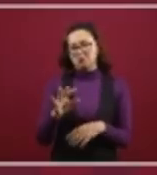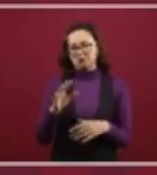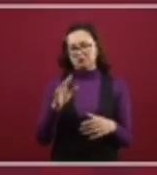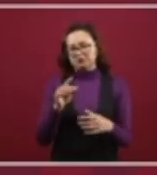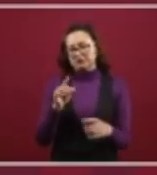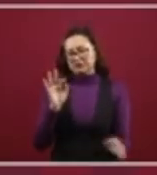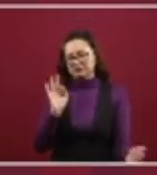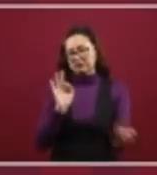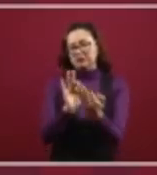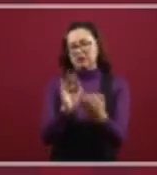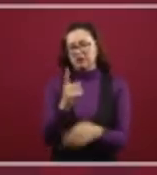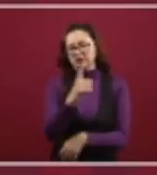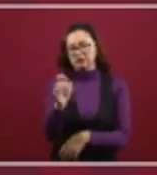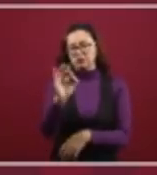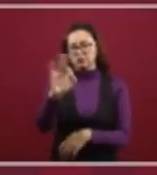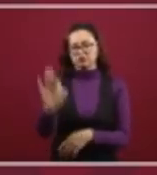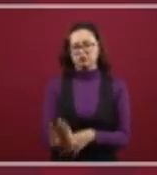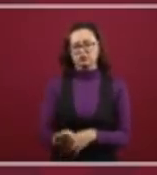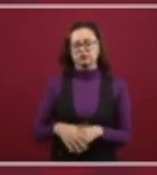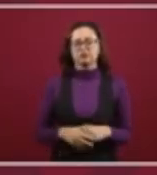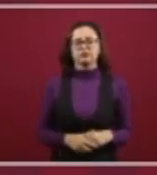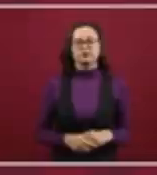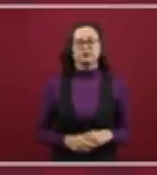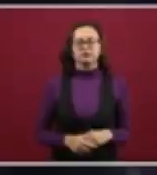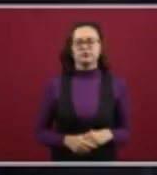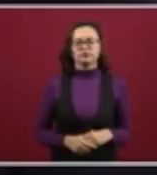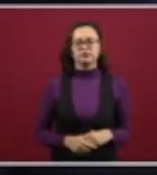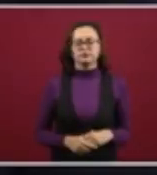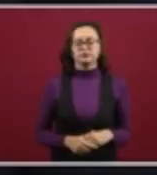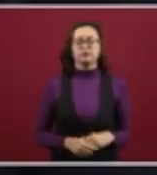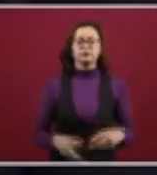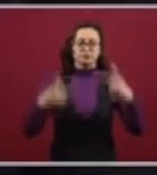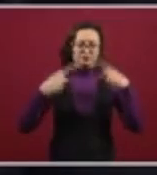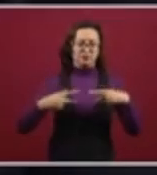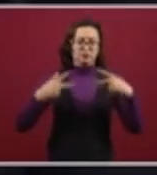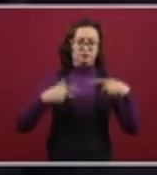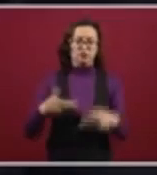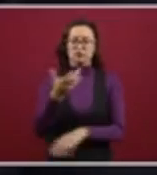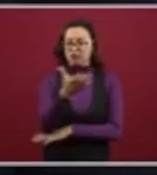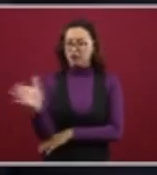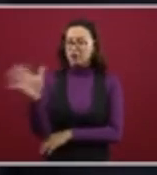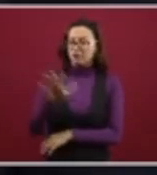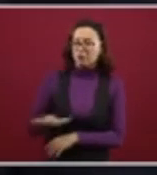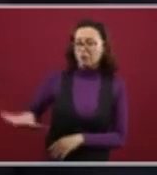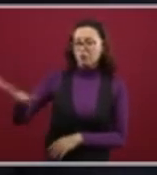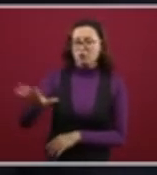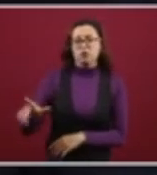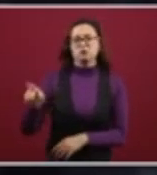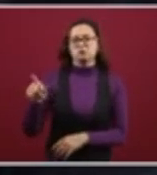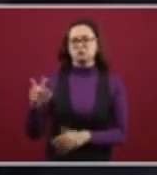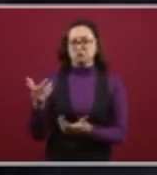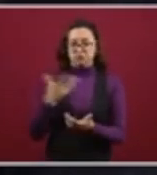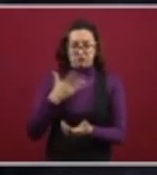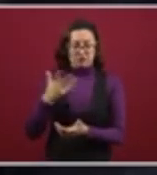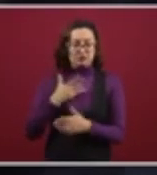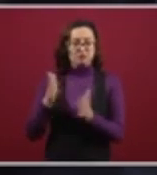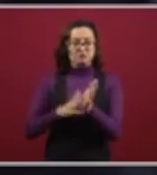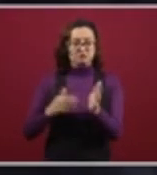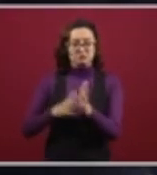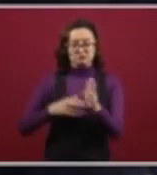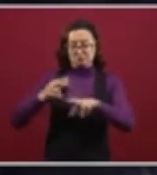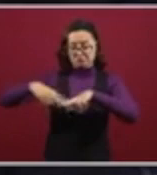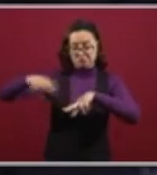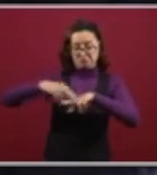al 100%. Los productores con vales podrán acudir a nuestros centros de distribución y